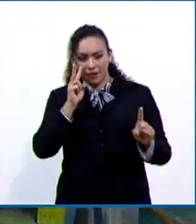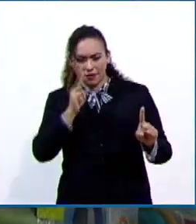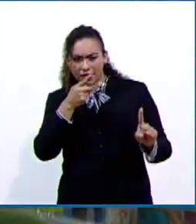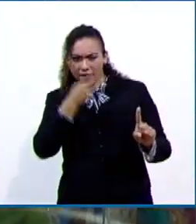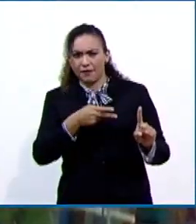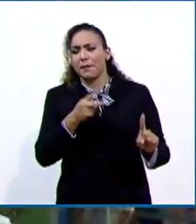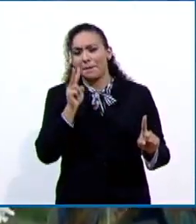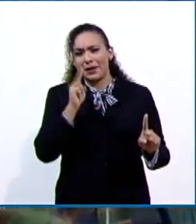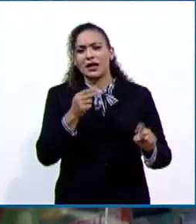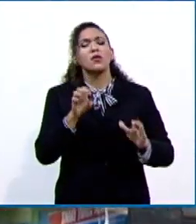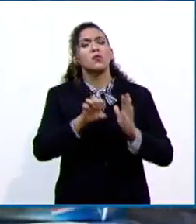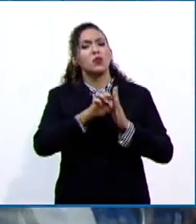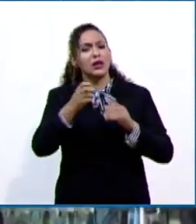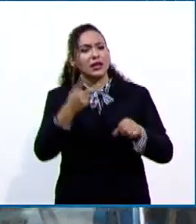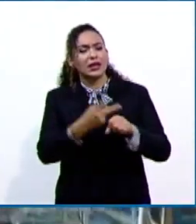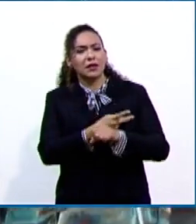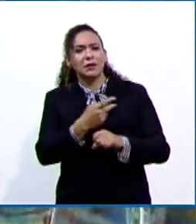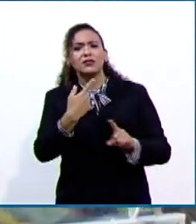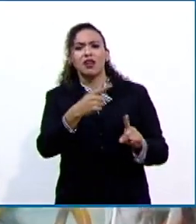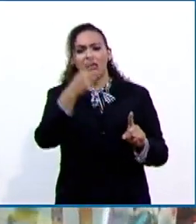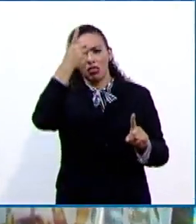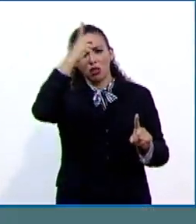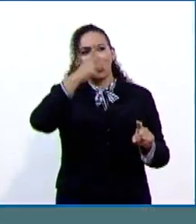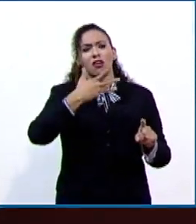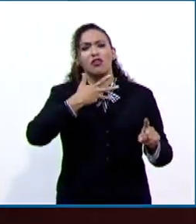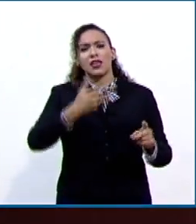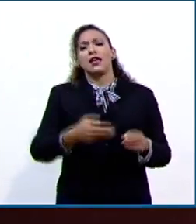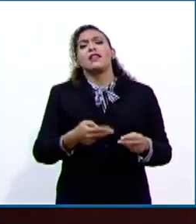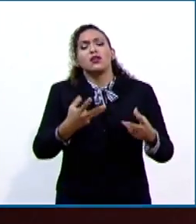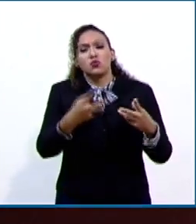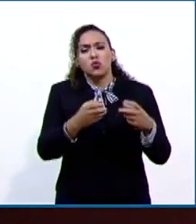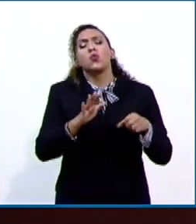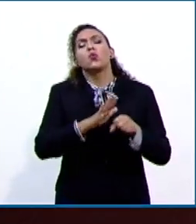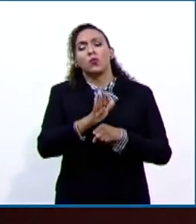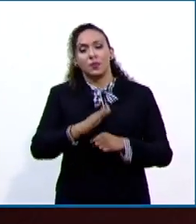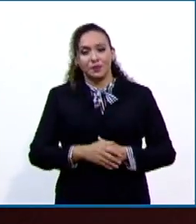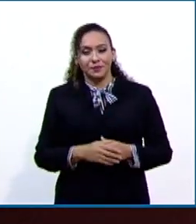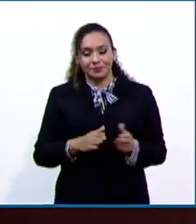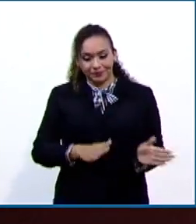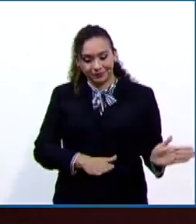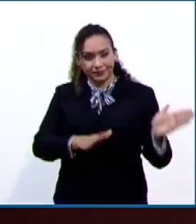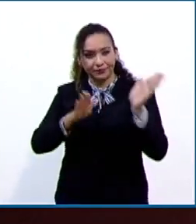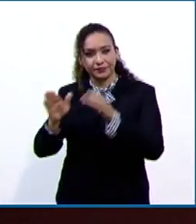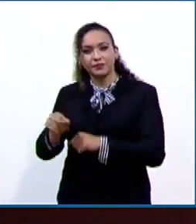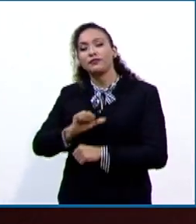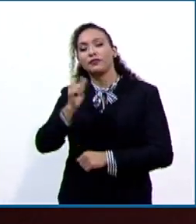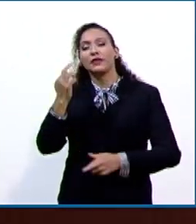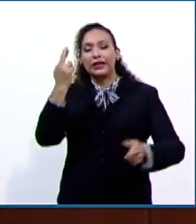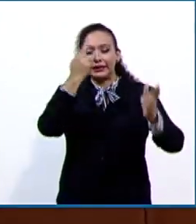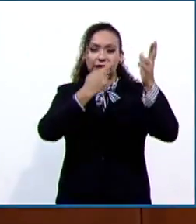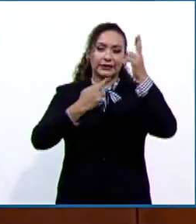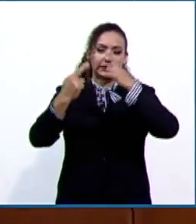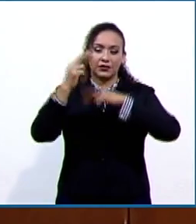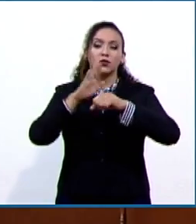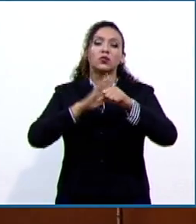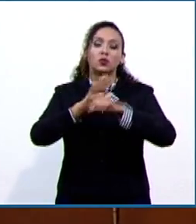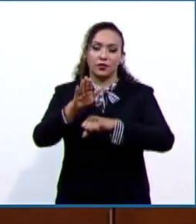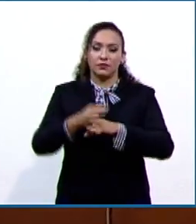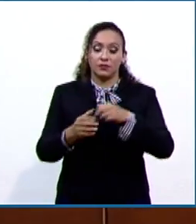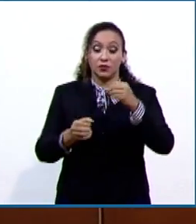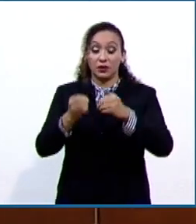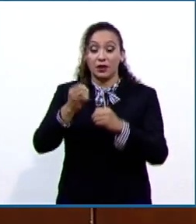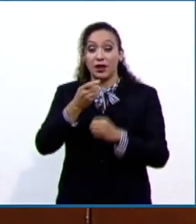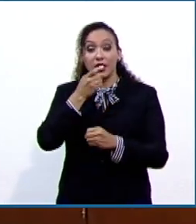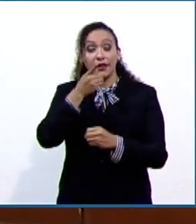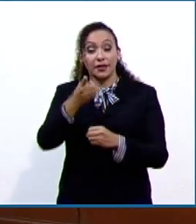imputado o la cantidad de objetos en su posesión. Por otra parte, al resolver un amparo directo en revisión, la sala interpretó que